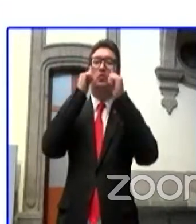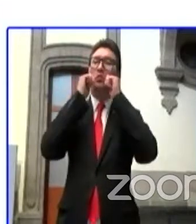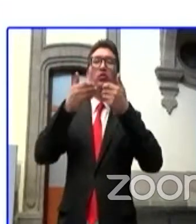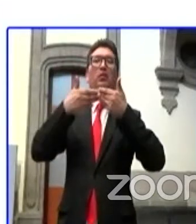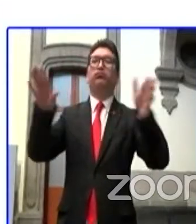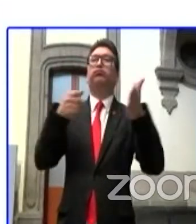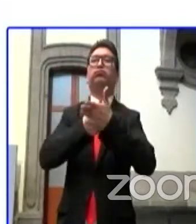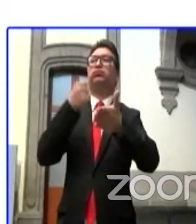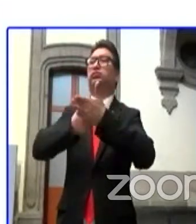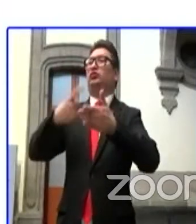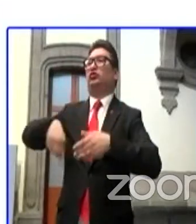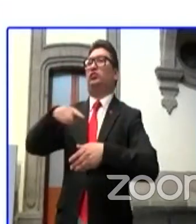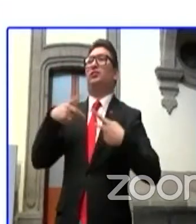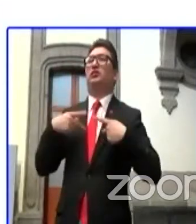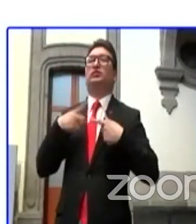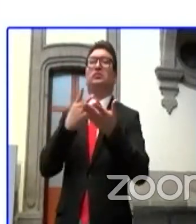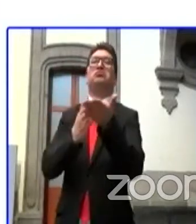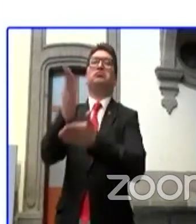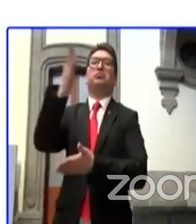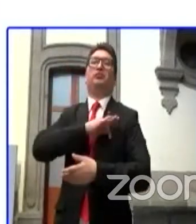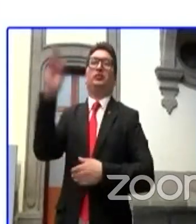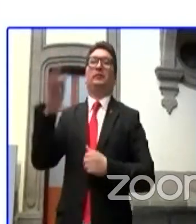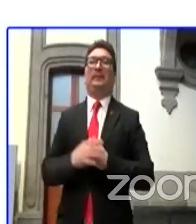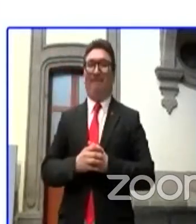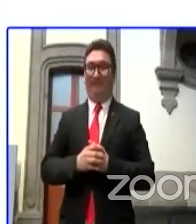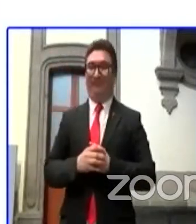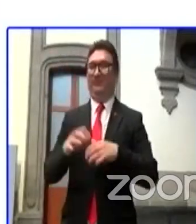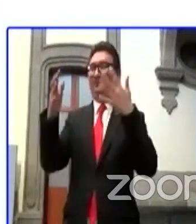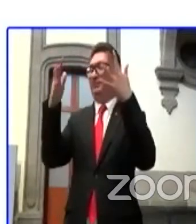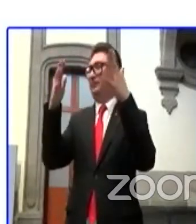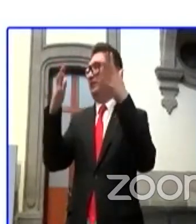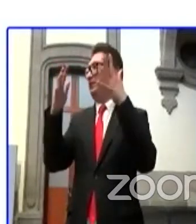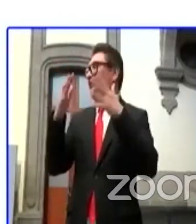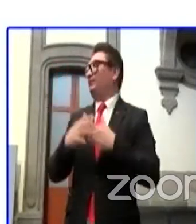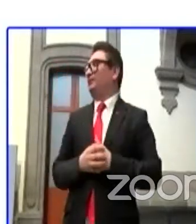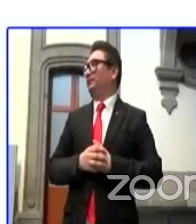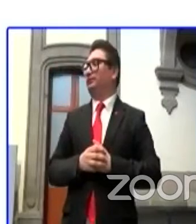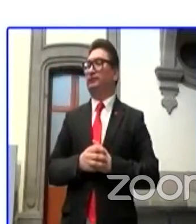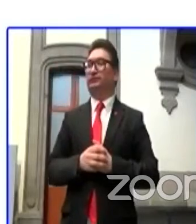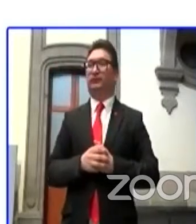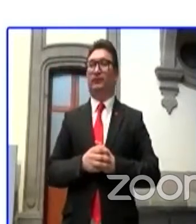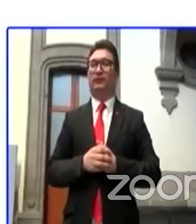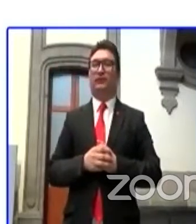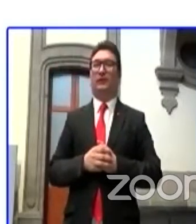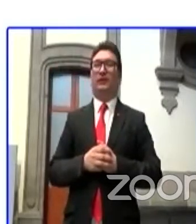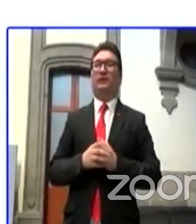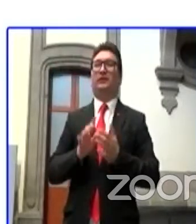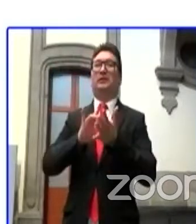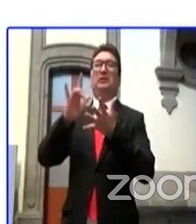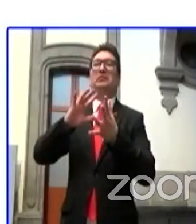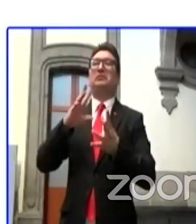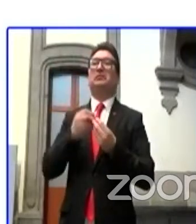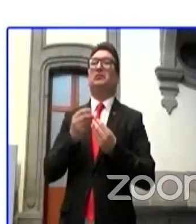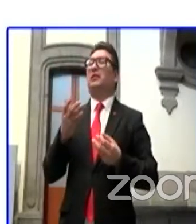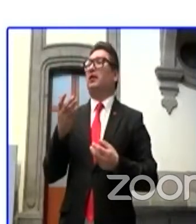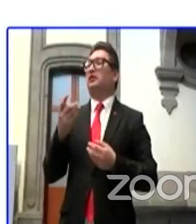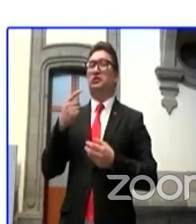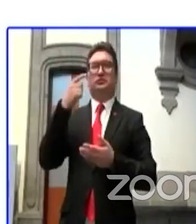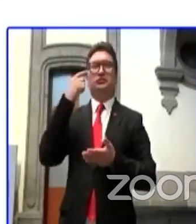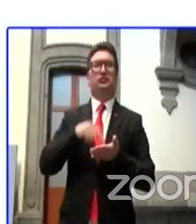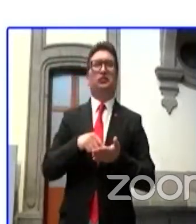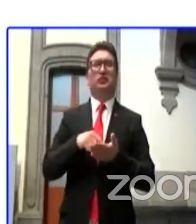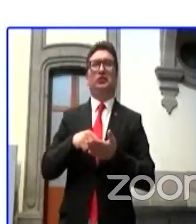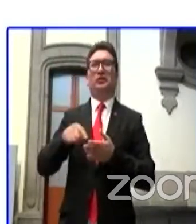muchos, seamos más. Muchísimas gracias, Grimaldo. Pues yo creo que resumimos aquí